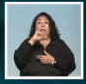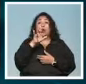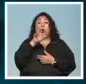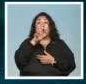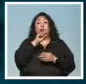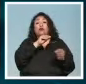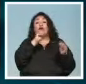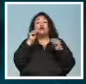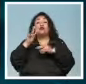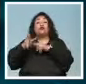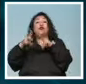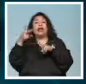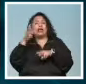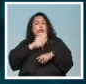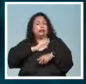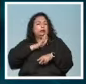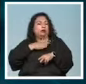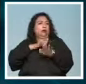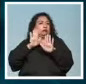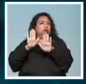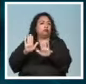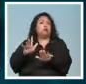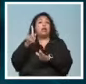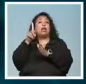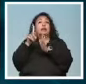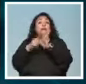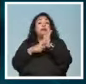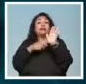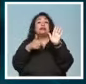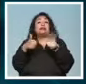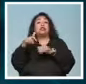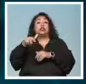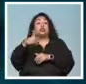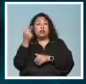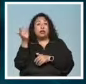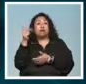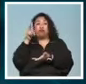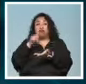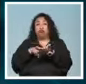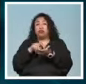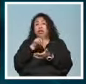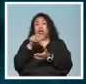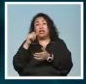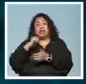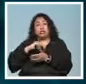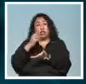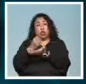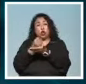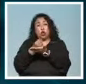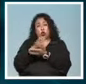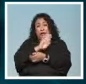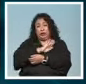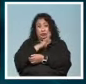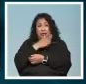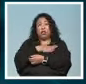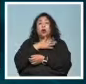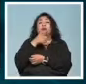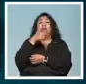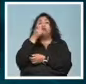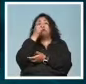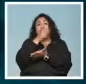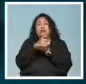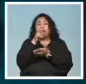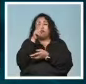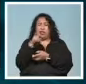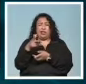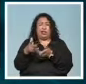se trasladó a España definitivamente en 1613 y se insertó de lleno en el siglo de oro español, creando obras como La